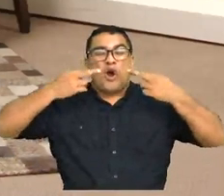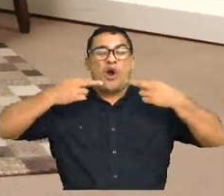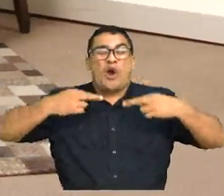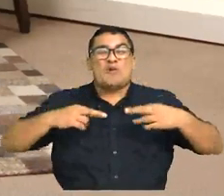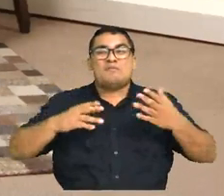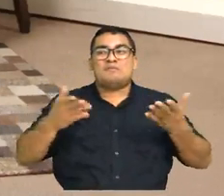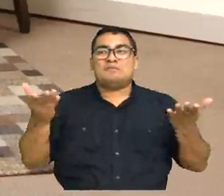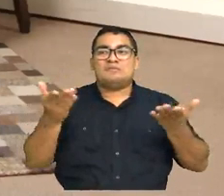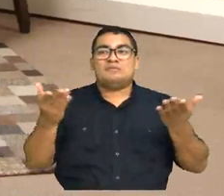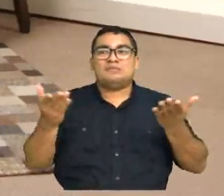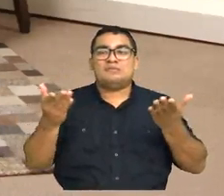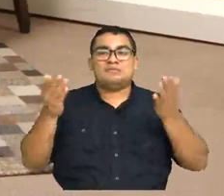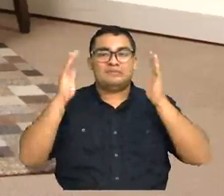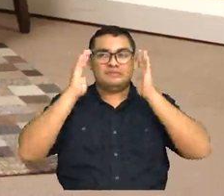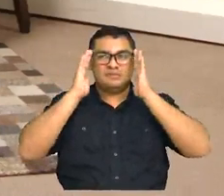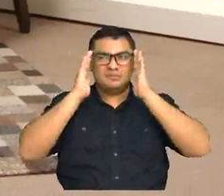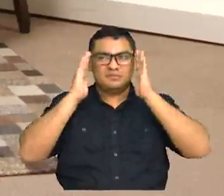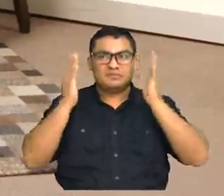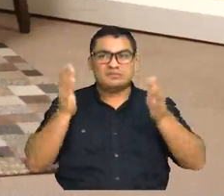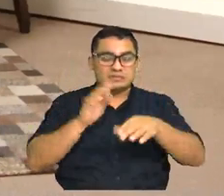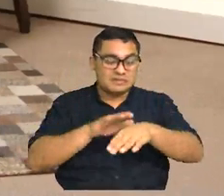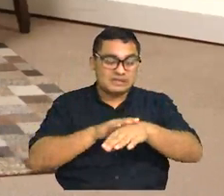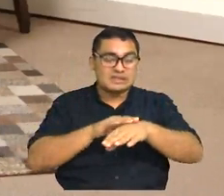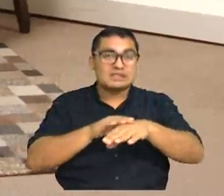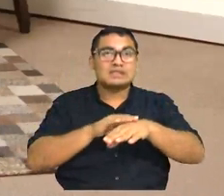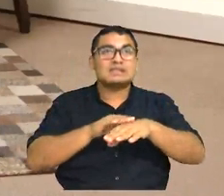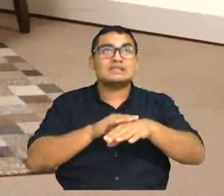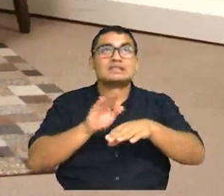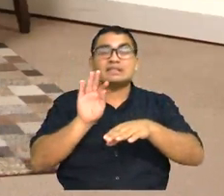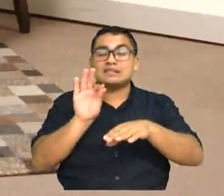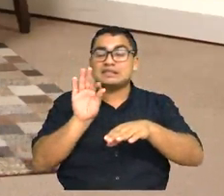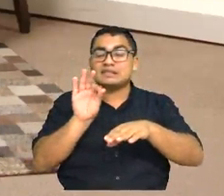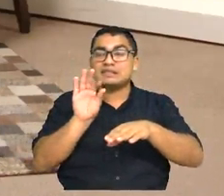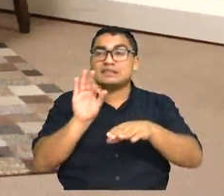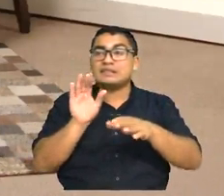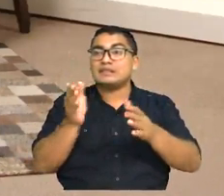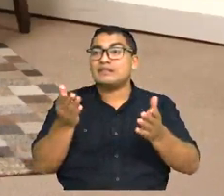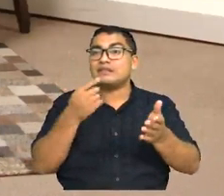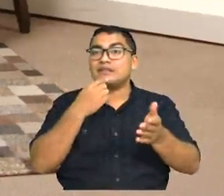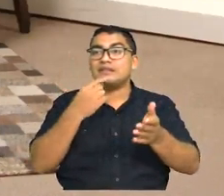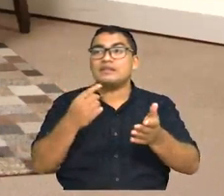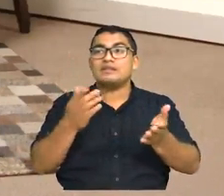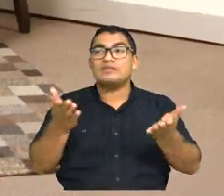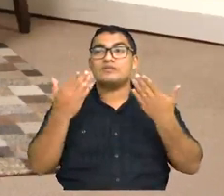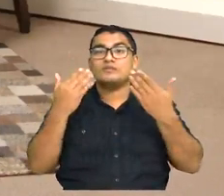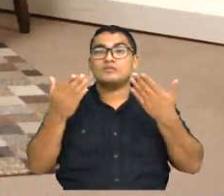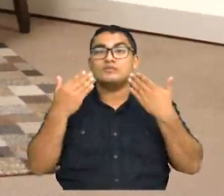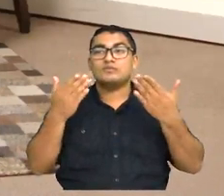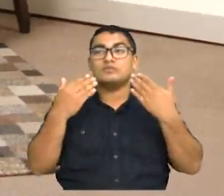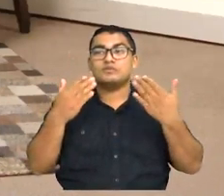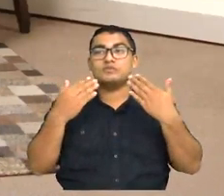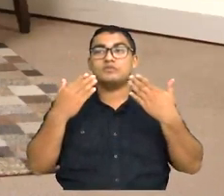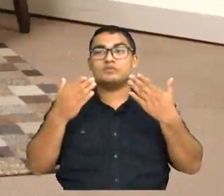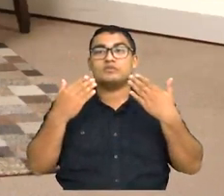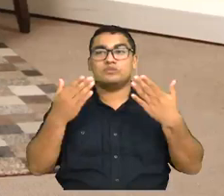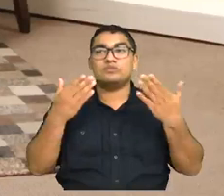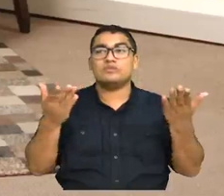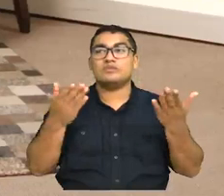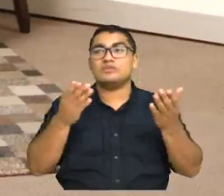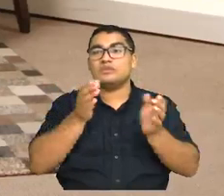La grasita parda, que se le llama, es muy fina, y entonces ellos no tienen mucho el calor dentro de su cuerpo y comienzan